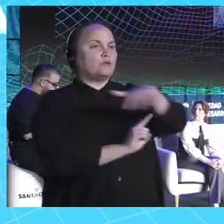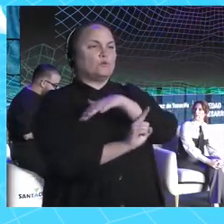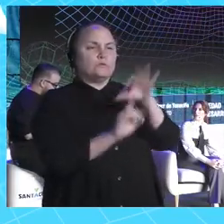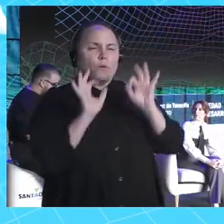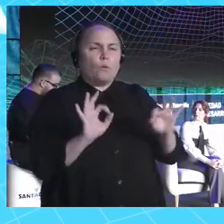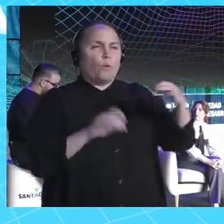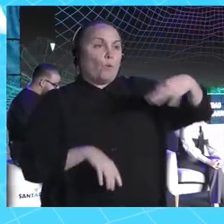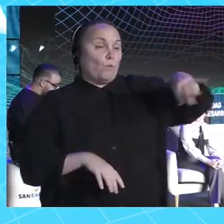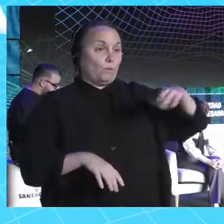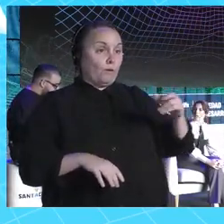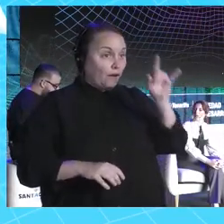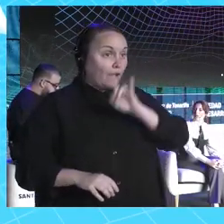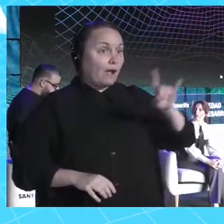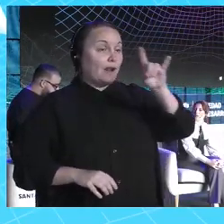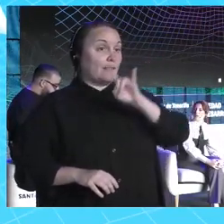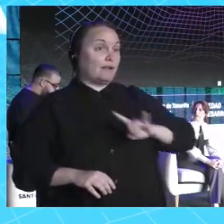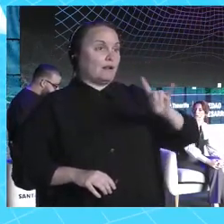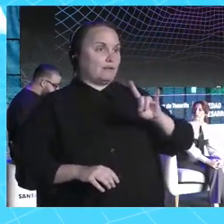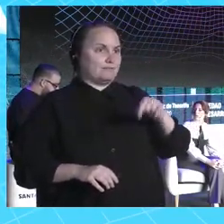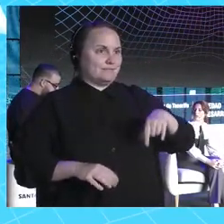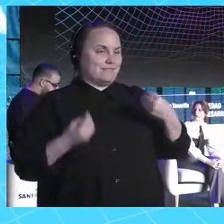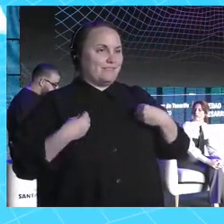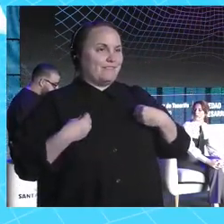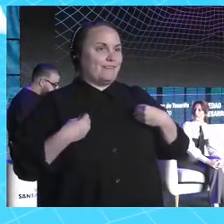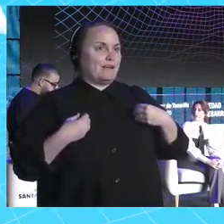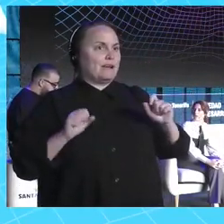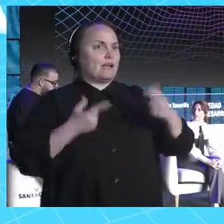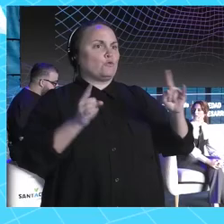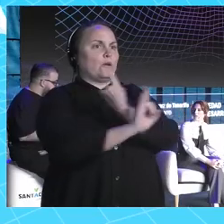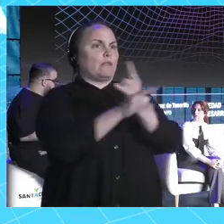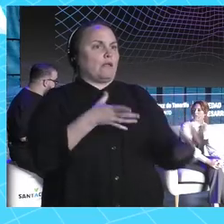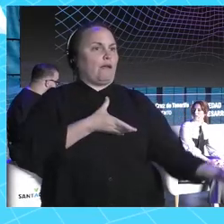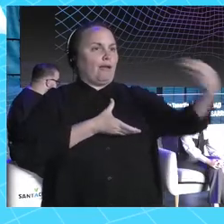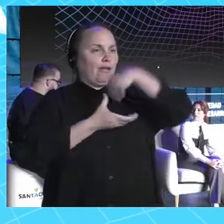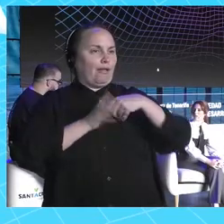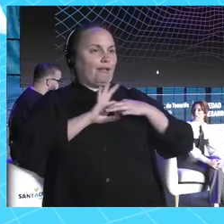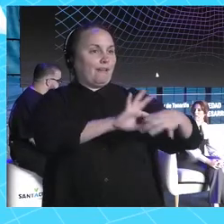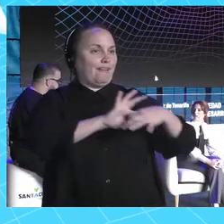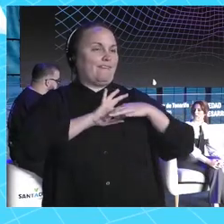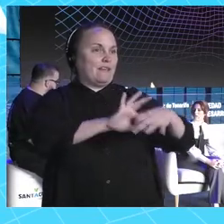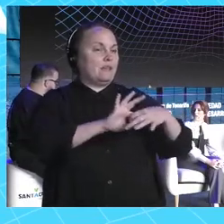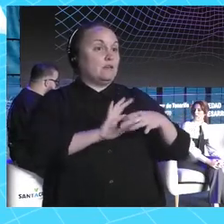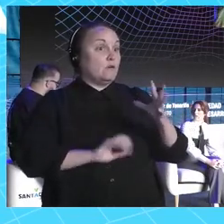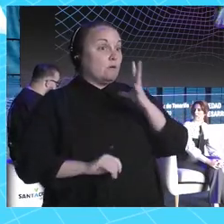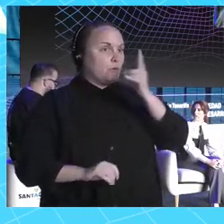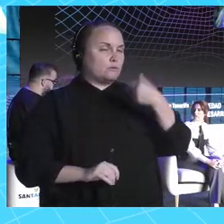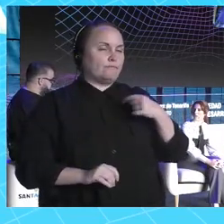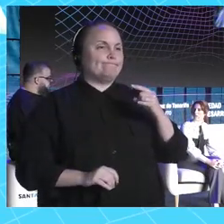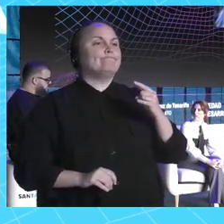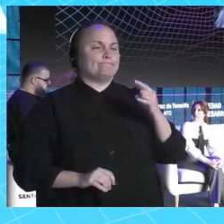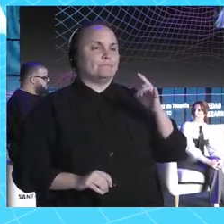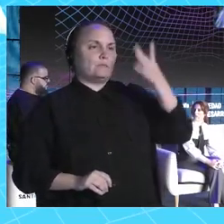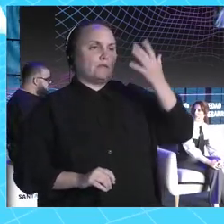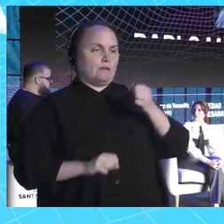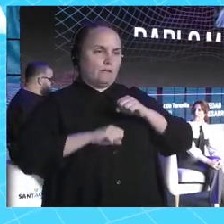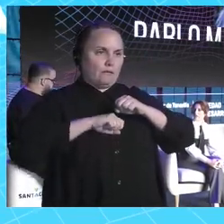nuestra naturaleza canaria porque vivimos en Canarias forma parte de nosotros y esa fue pues la principal razón por la que me